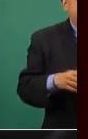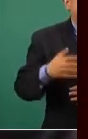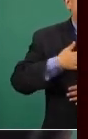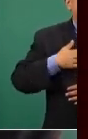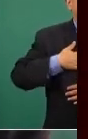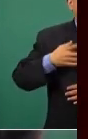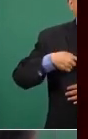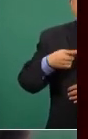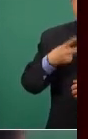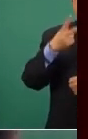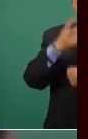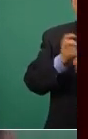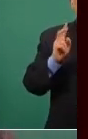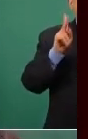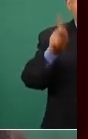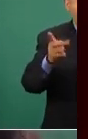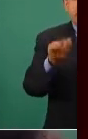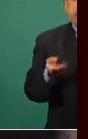segundos pisos